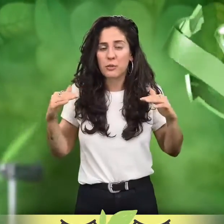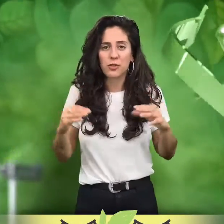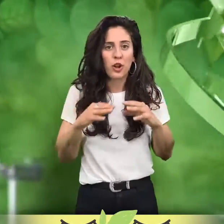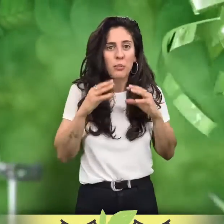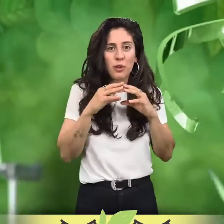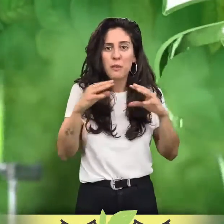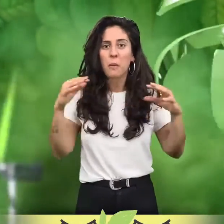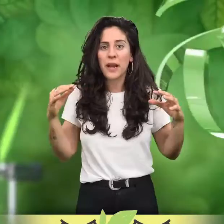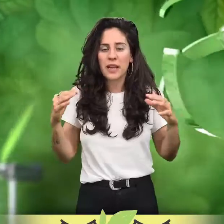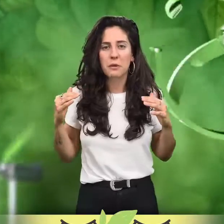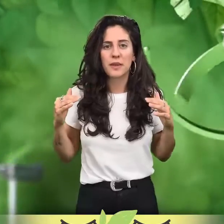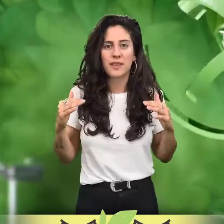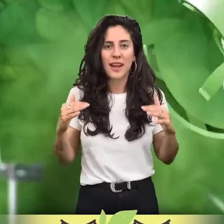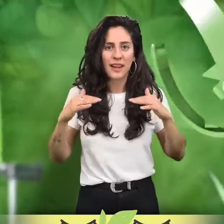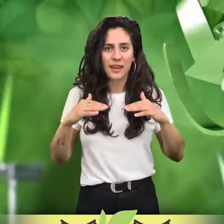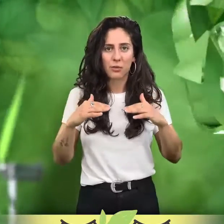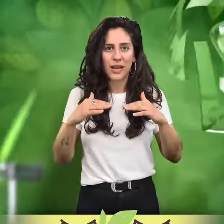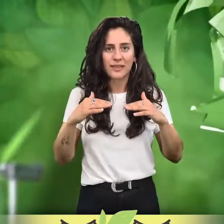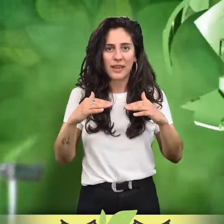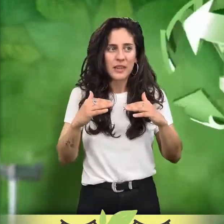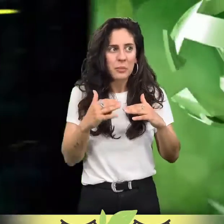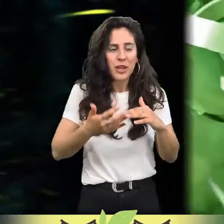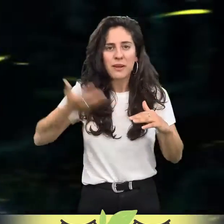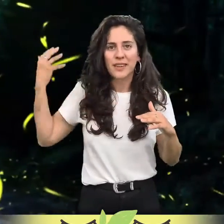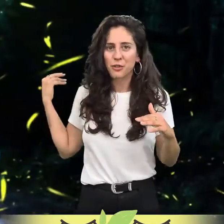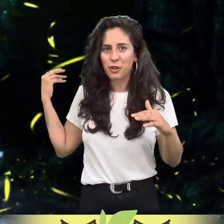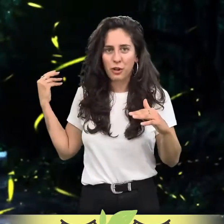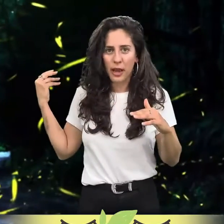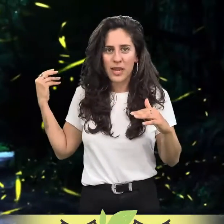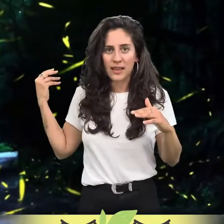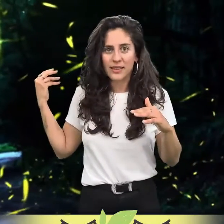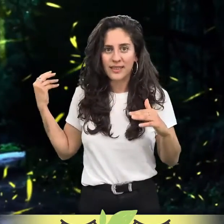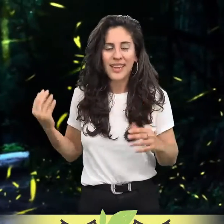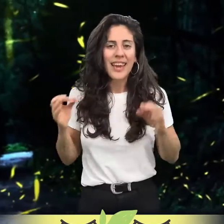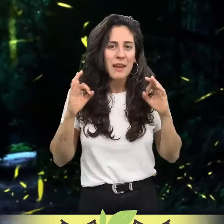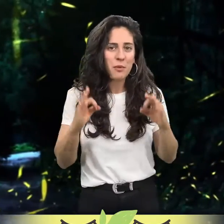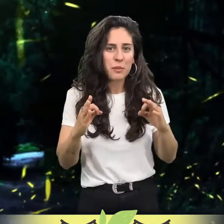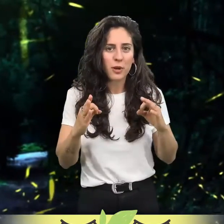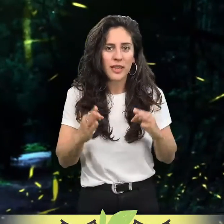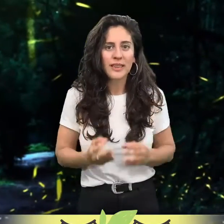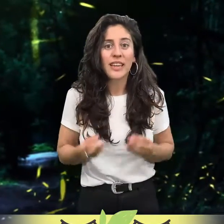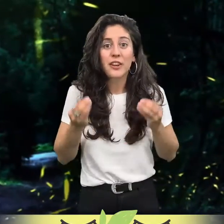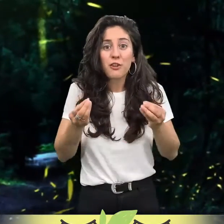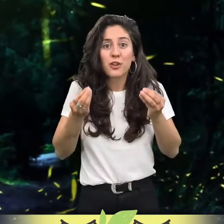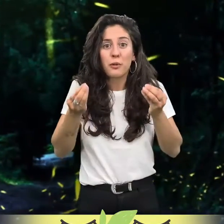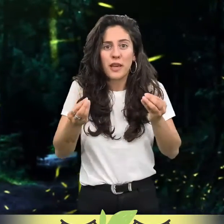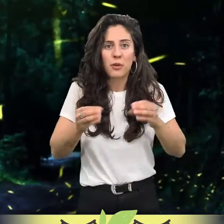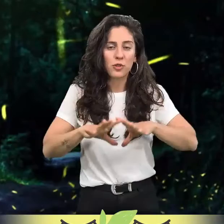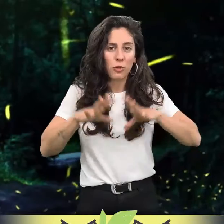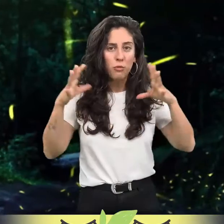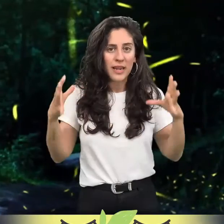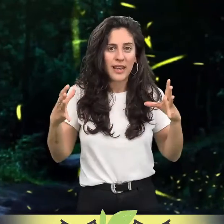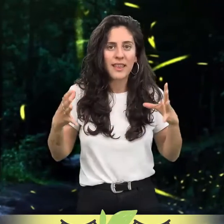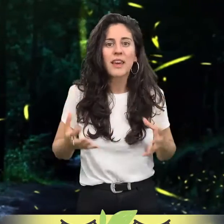que conocimos, lo que pudimos ver y vivenciar en la naturaleza. Pero ¿qué pasa con todo lo que había antes? Es muy importante que no nos